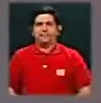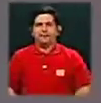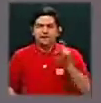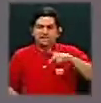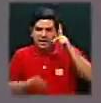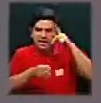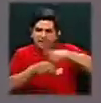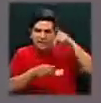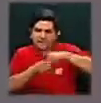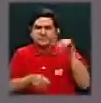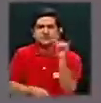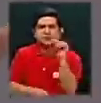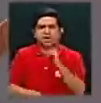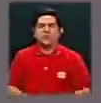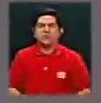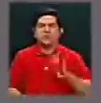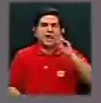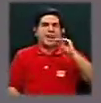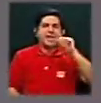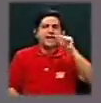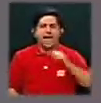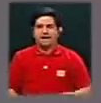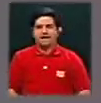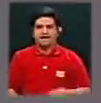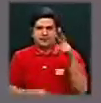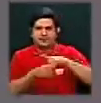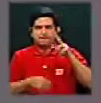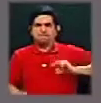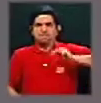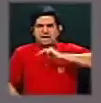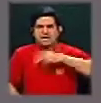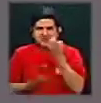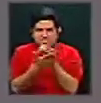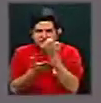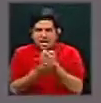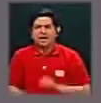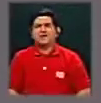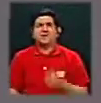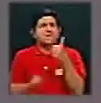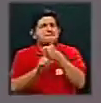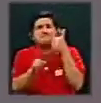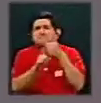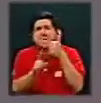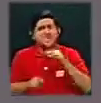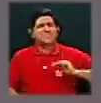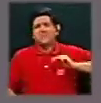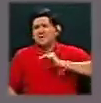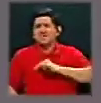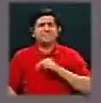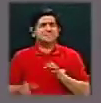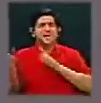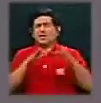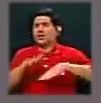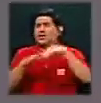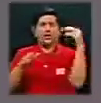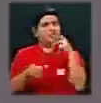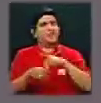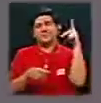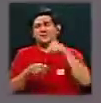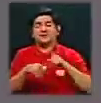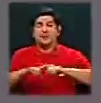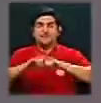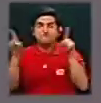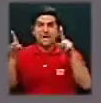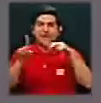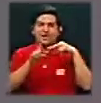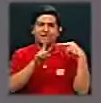que participar el INAH, tendría que participar el Ministerio de Economía, el mismo Ministerio de Comercio Exterior tendría que participar, pero bajo